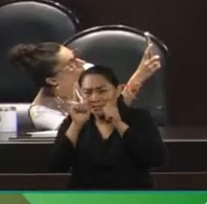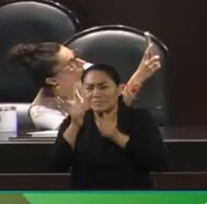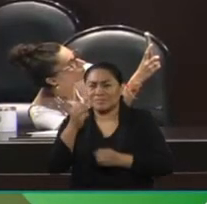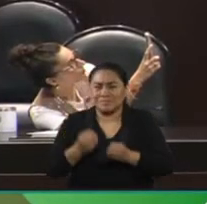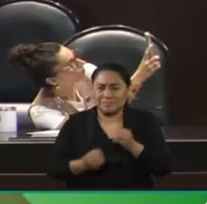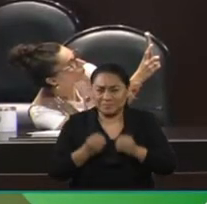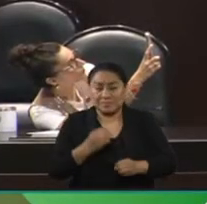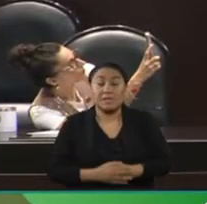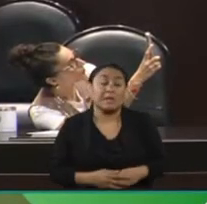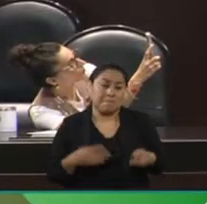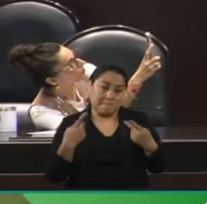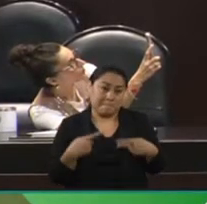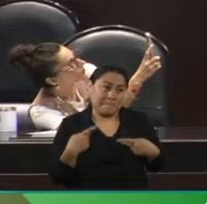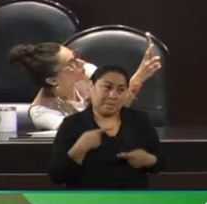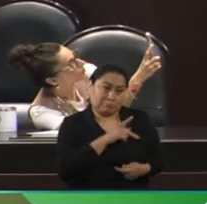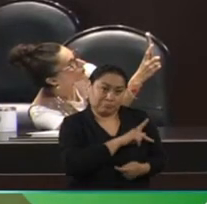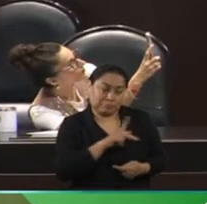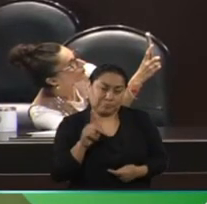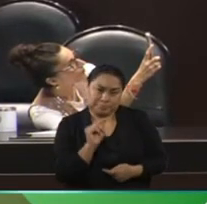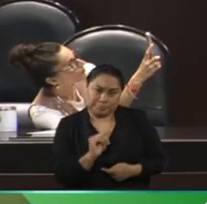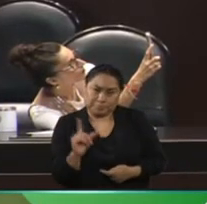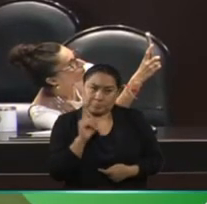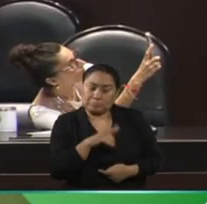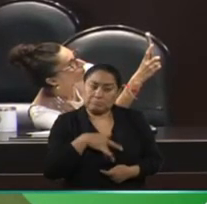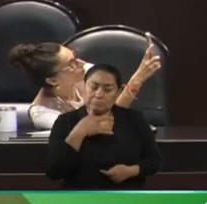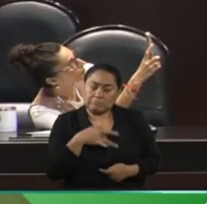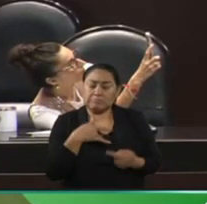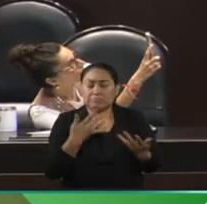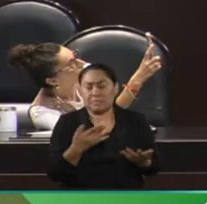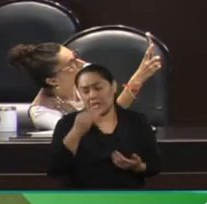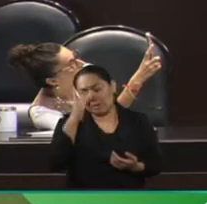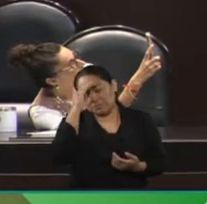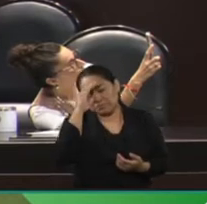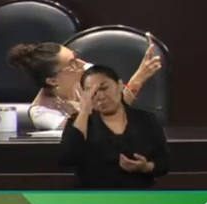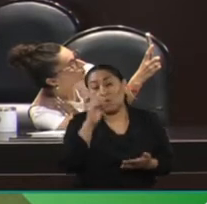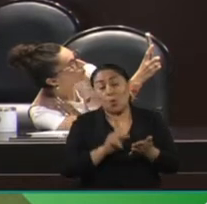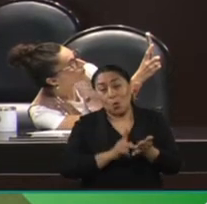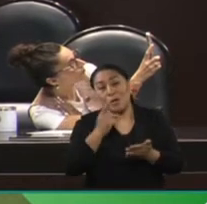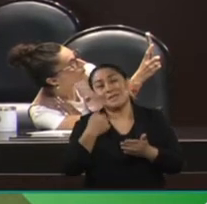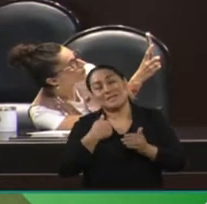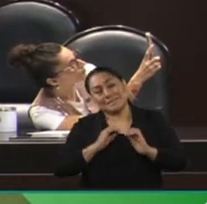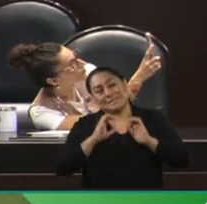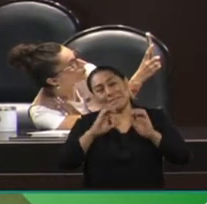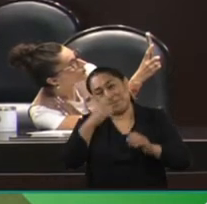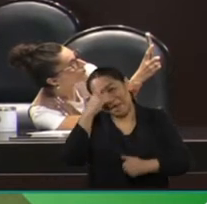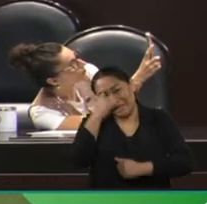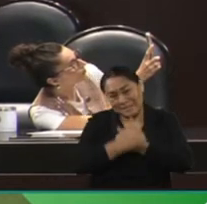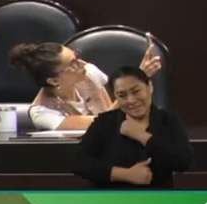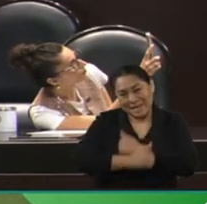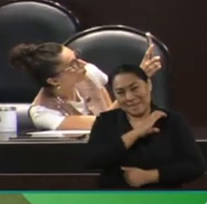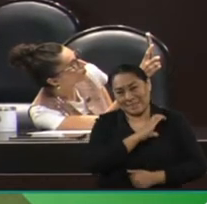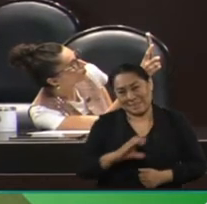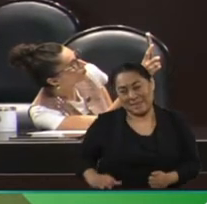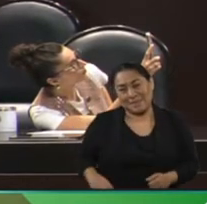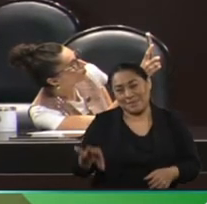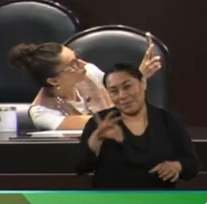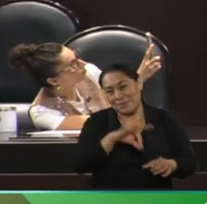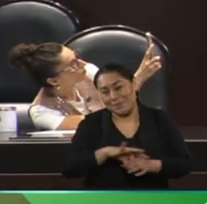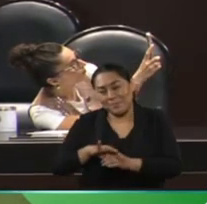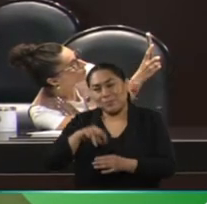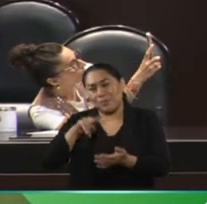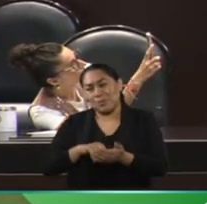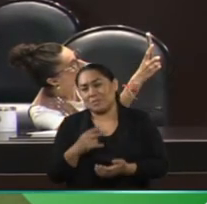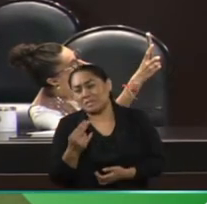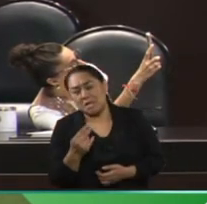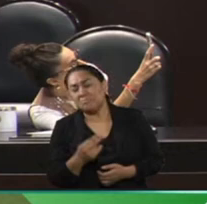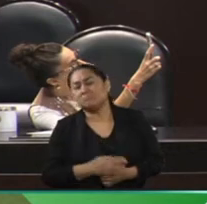varios de estos profesionales en un acto de dignidad han decidido no postularse para las elecciones de 2025 porque saben